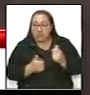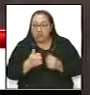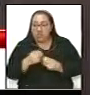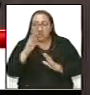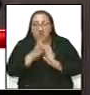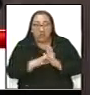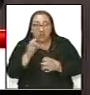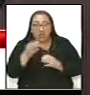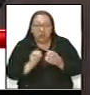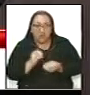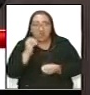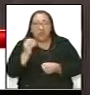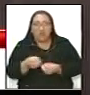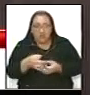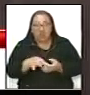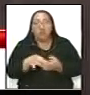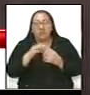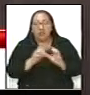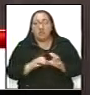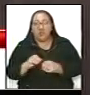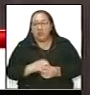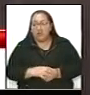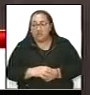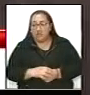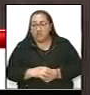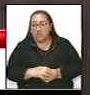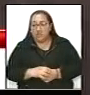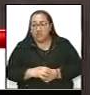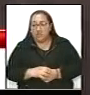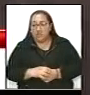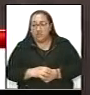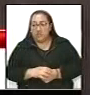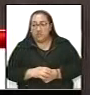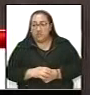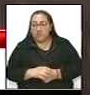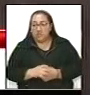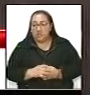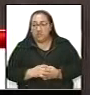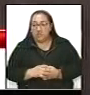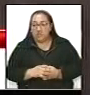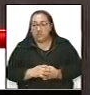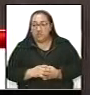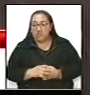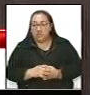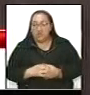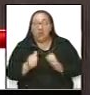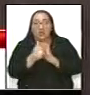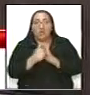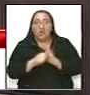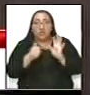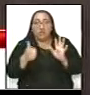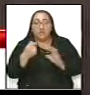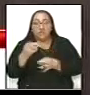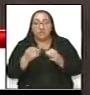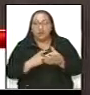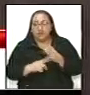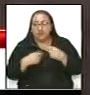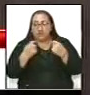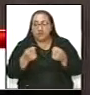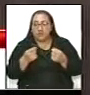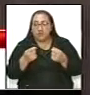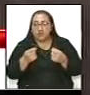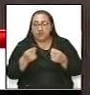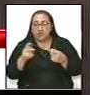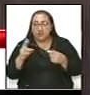fondo económico destinado exclusivamente a las actividades cinematográficas y audiovisuales, presidente? Respecto al artículo 6, se menciona que se entregan estímulos